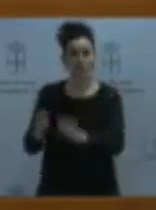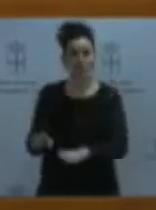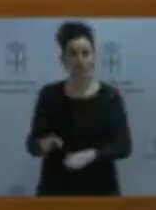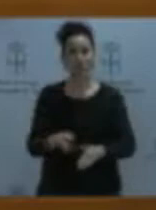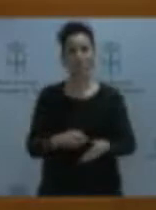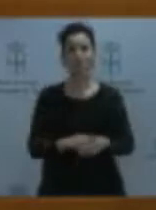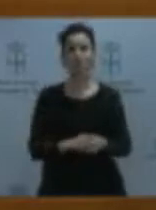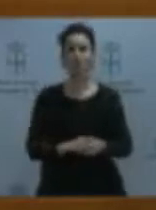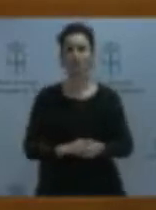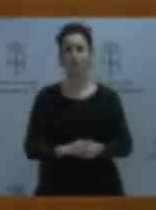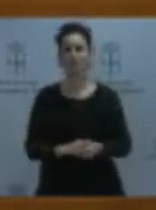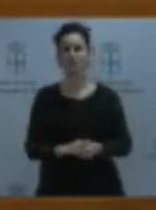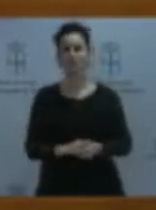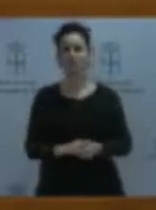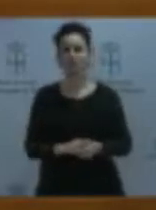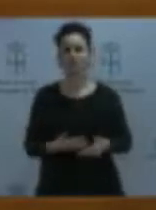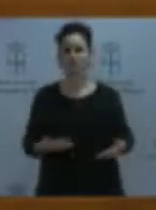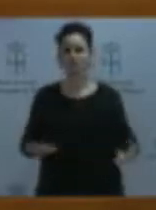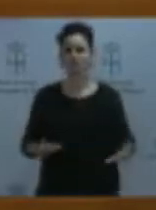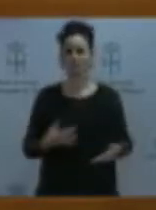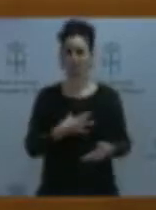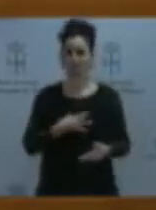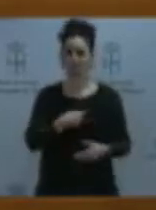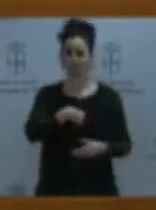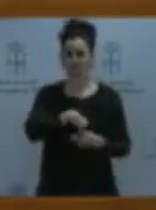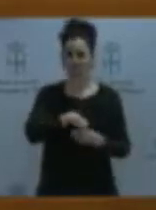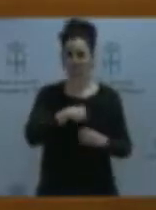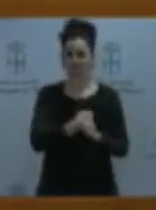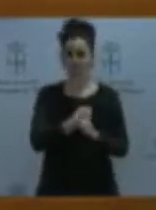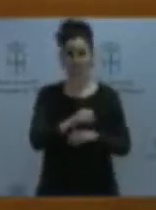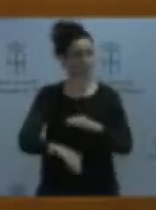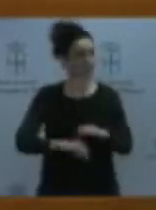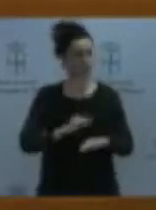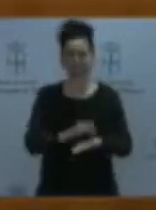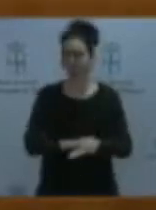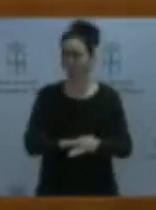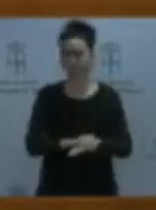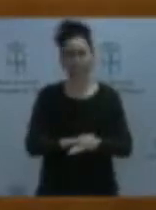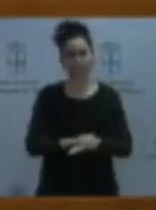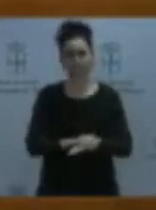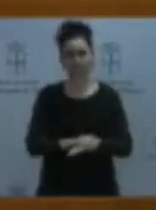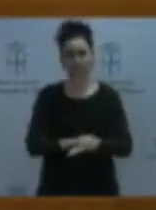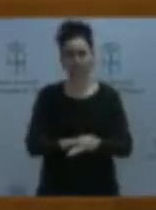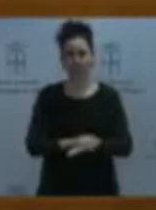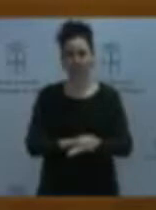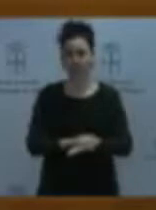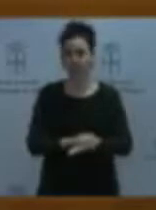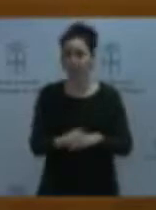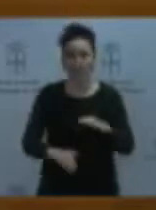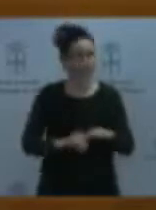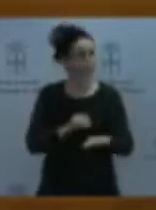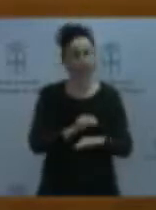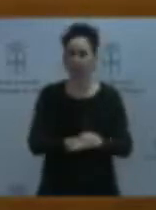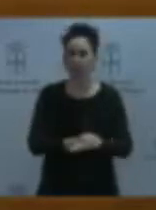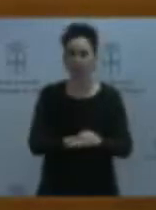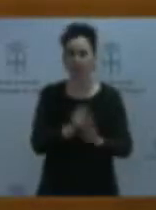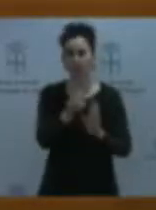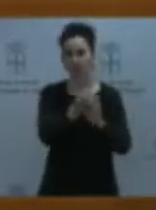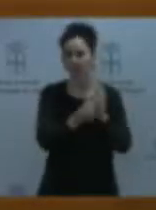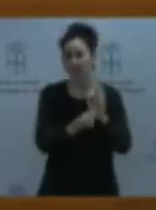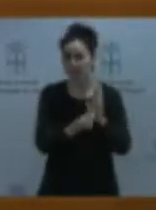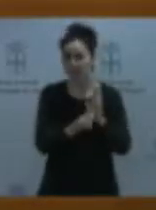además, es que no cumplía. La situación era que no cumplía con los requisitos del cargo, algo que ha durado 14